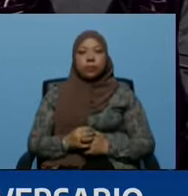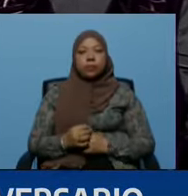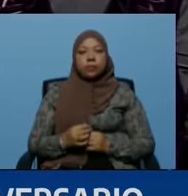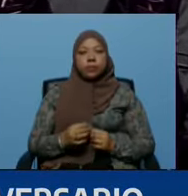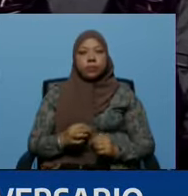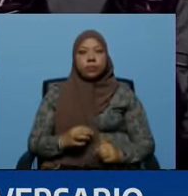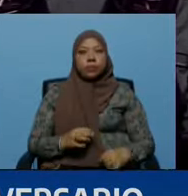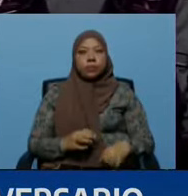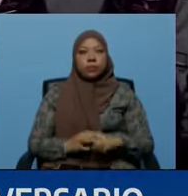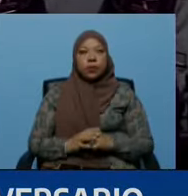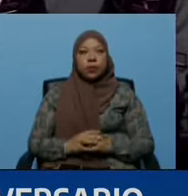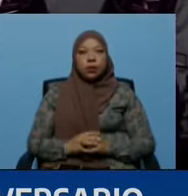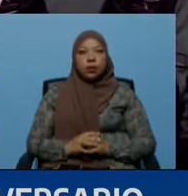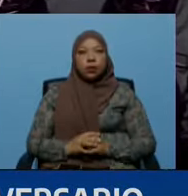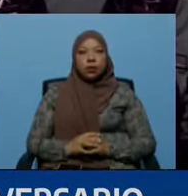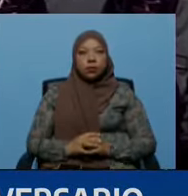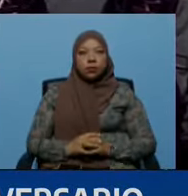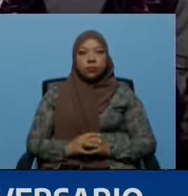venido lleno de